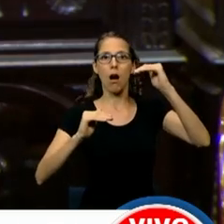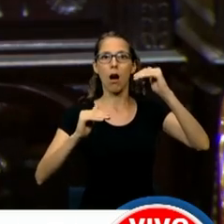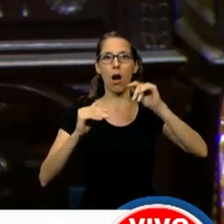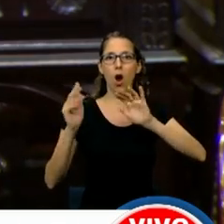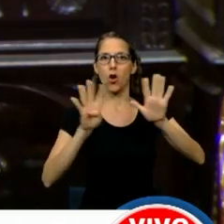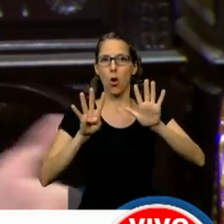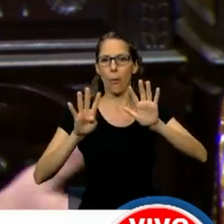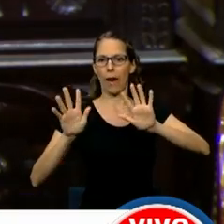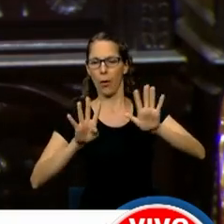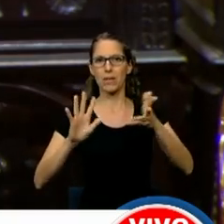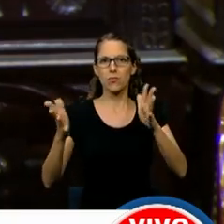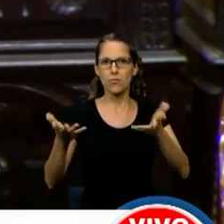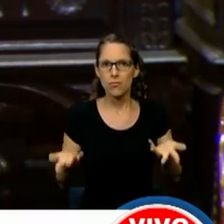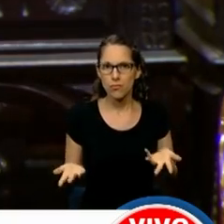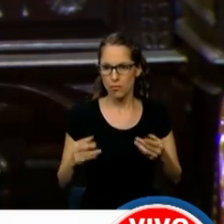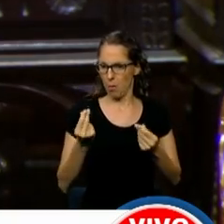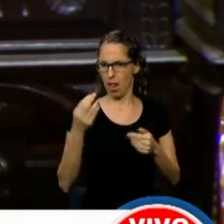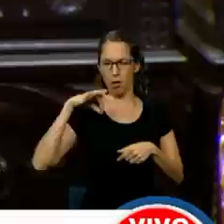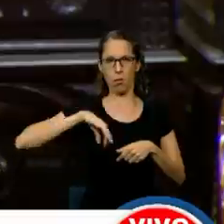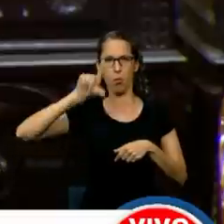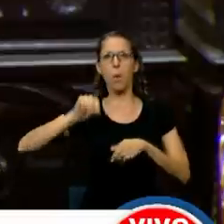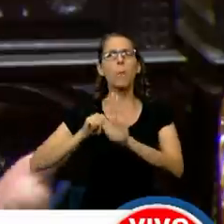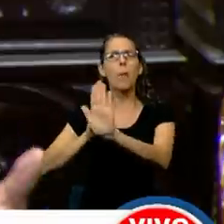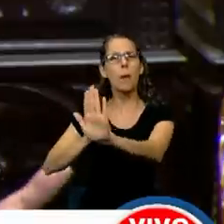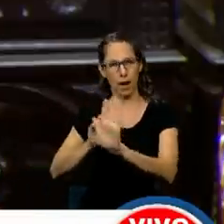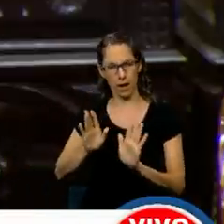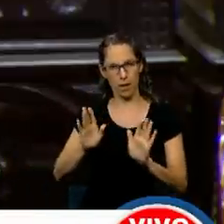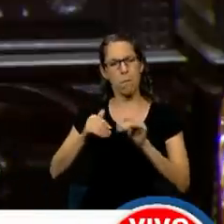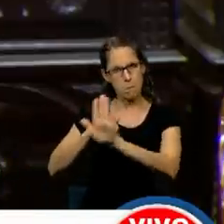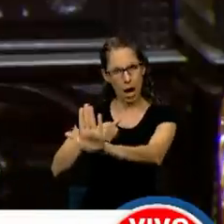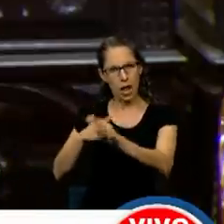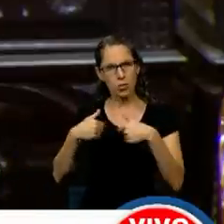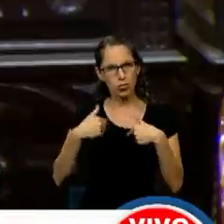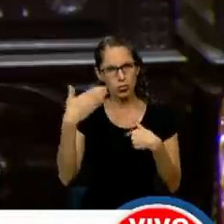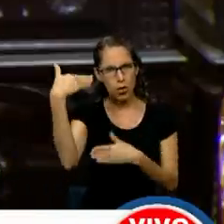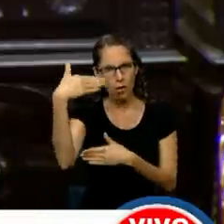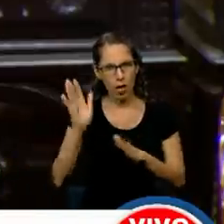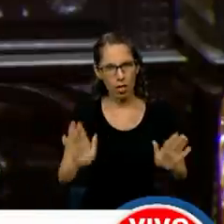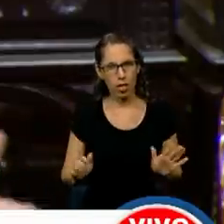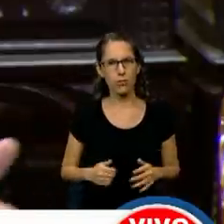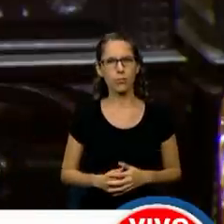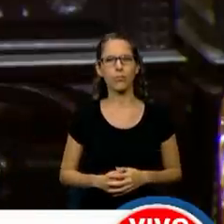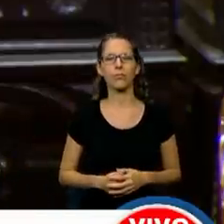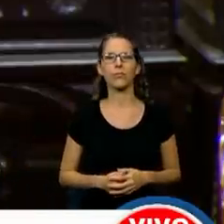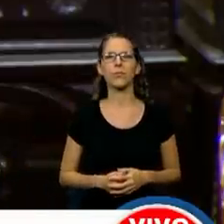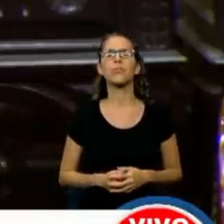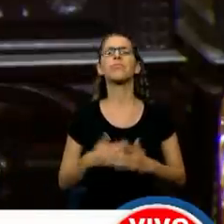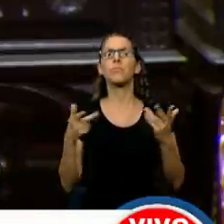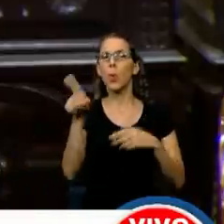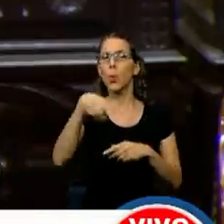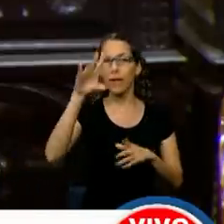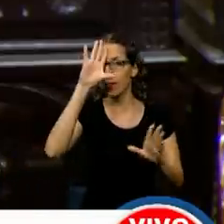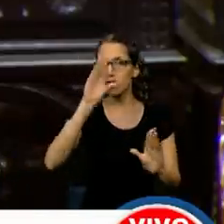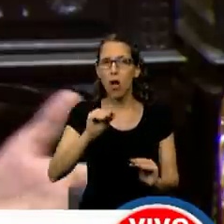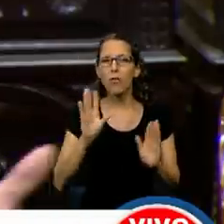prometieron y no hicieron halcones pero un poquito pero déjeme hablar déjeme hablar y se olvidan